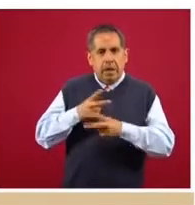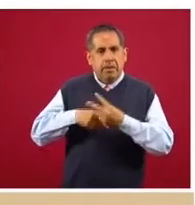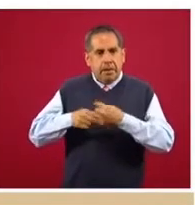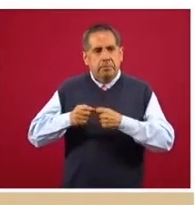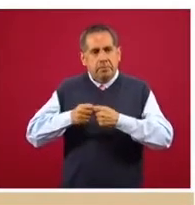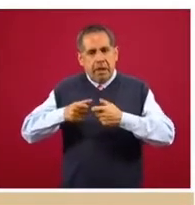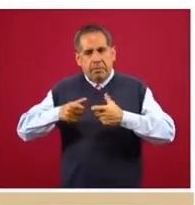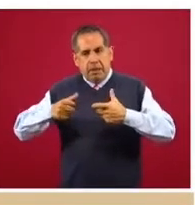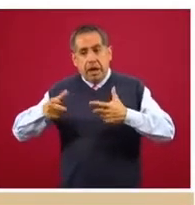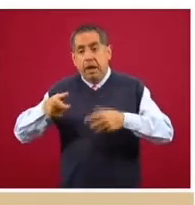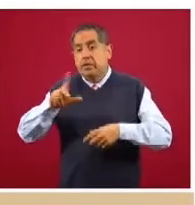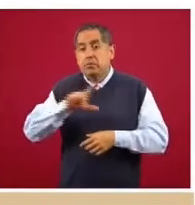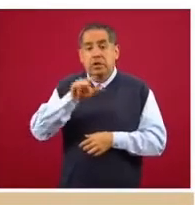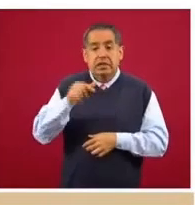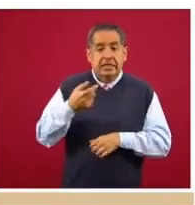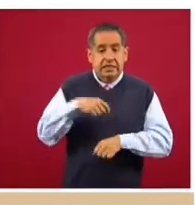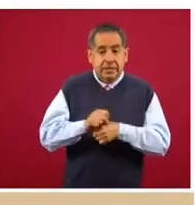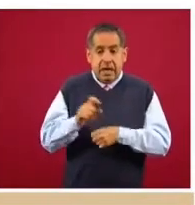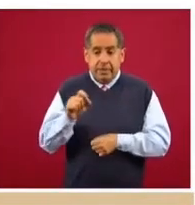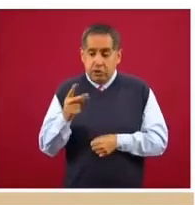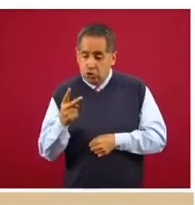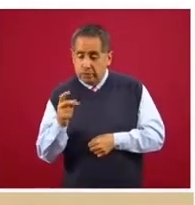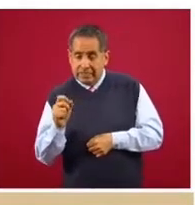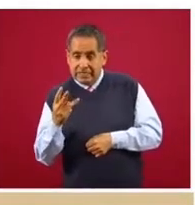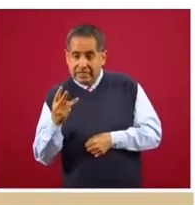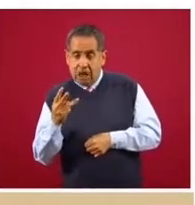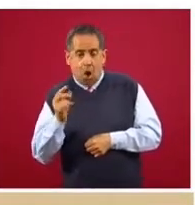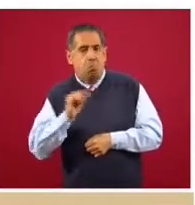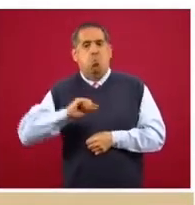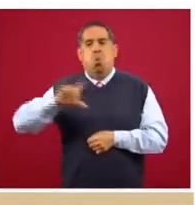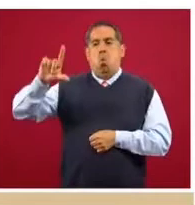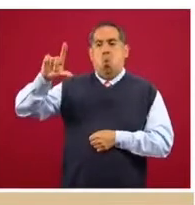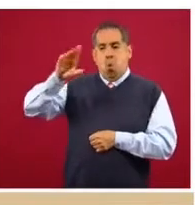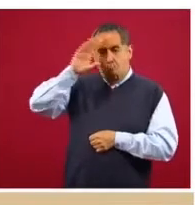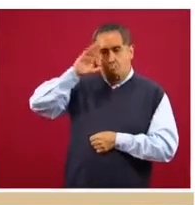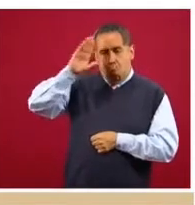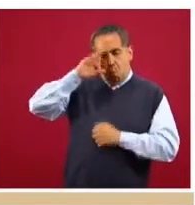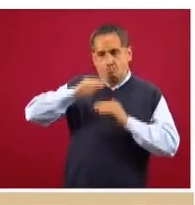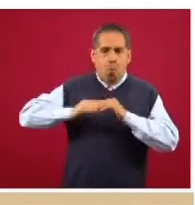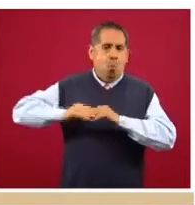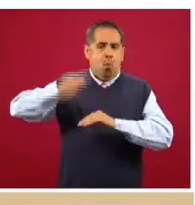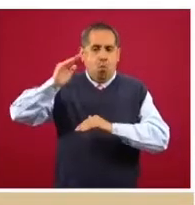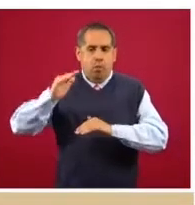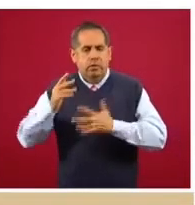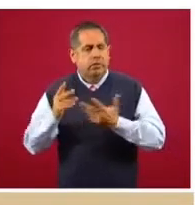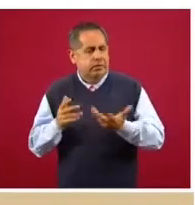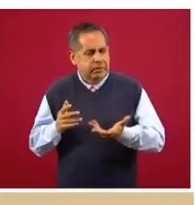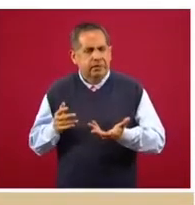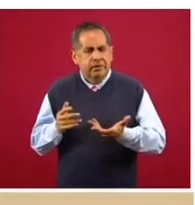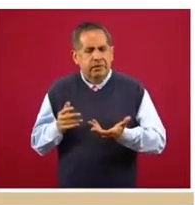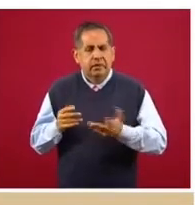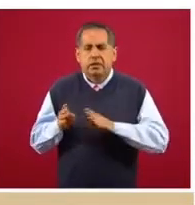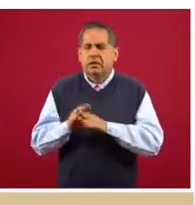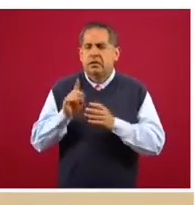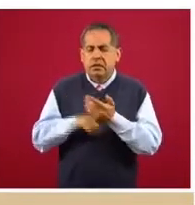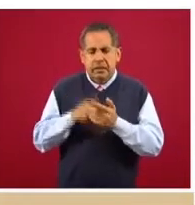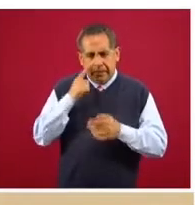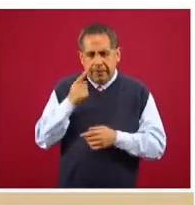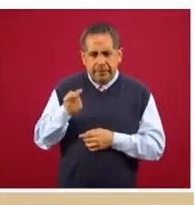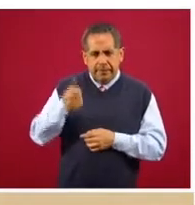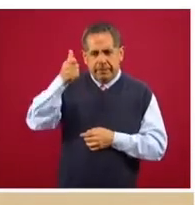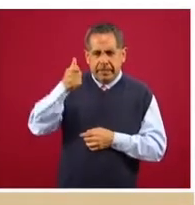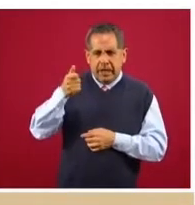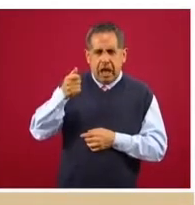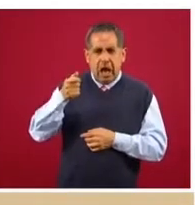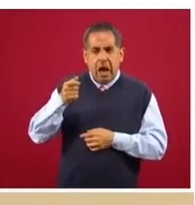pero ya a partir de la semana 22 y para la 23 vemos cómo esto se incrementa. Podemos ver prácticamente una